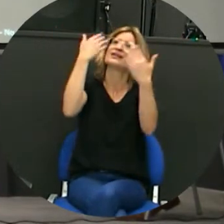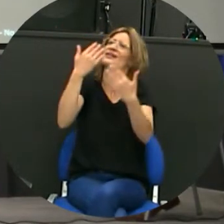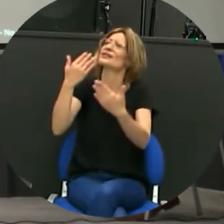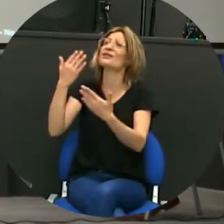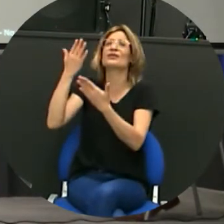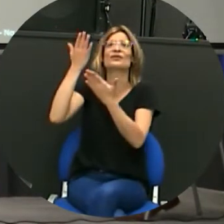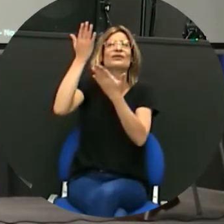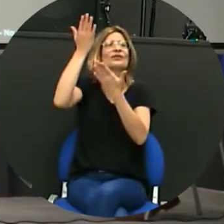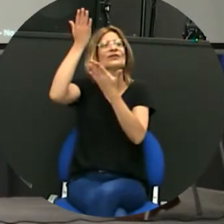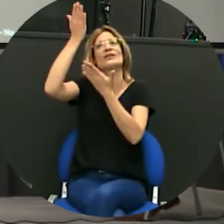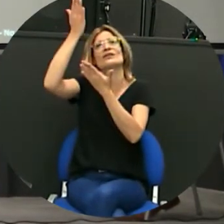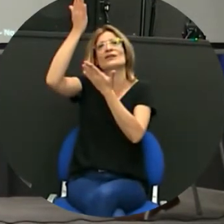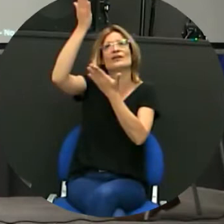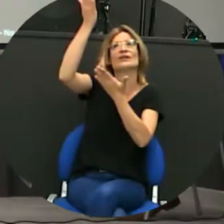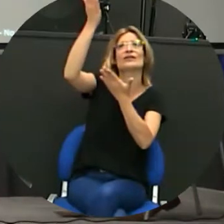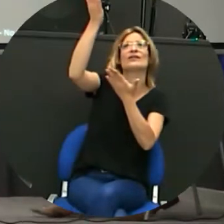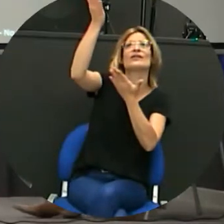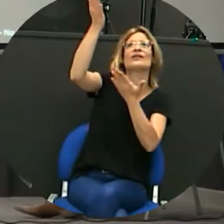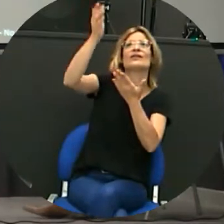te adoro,